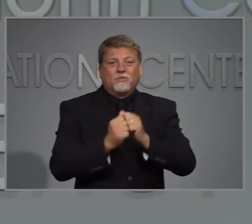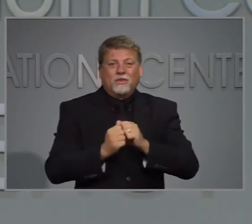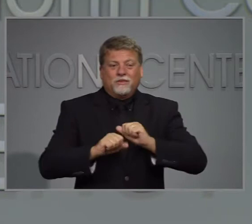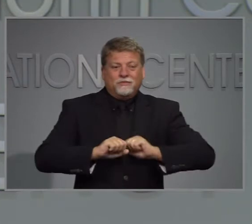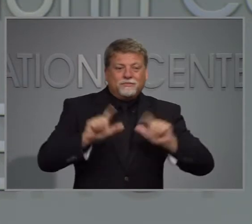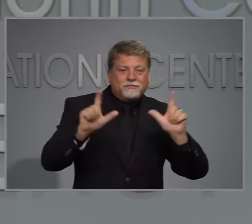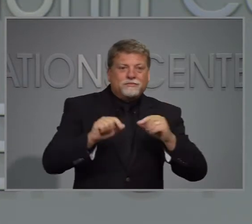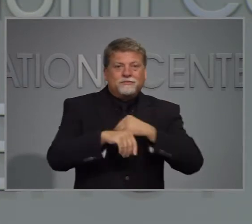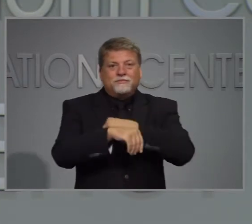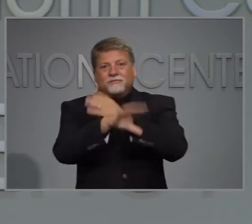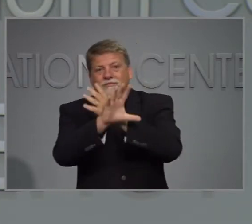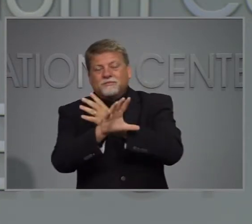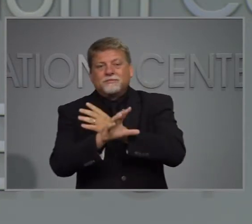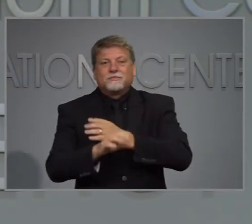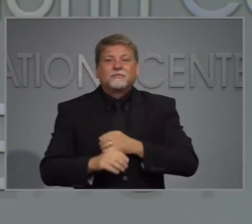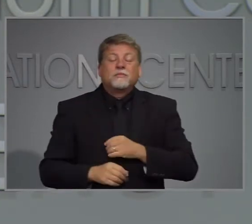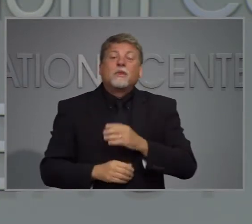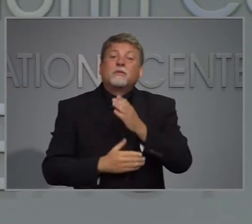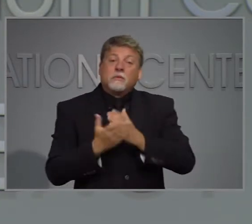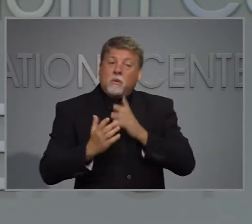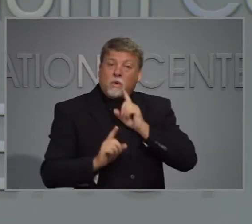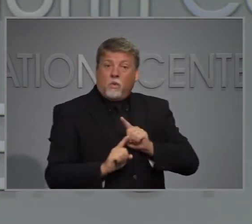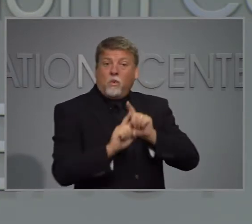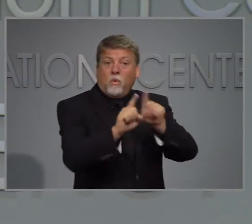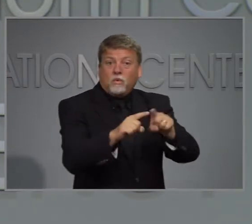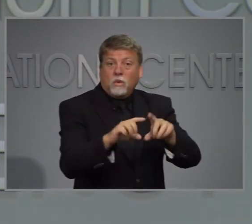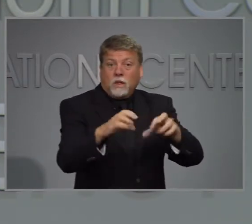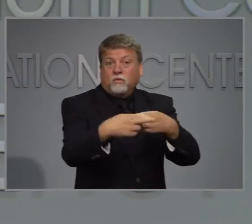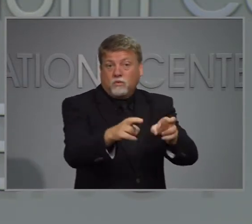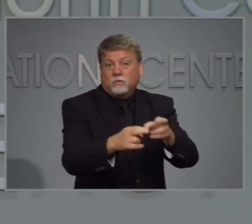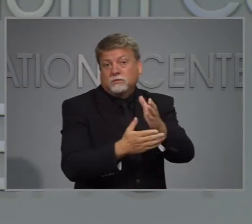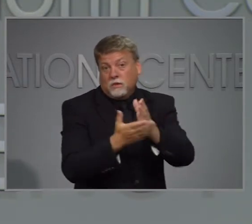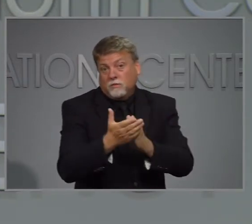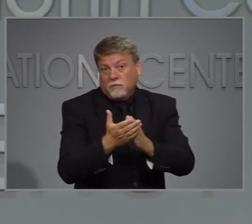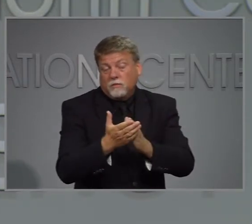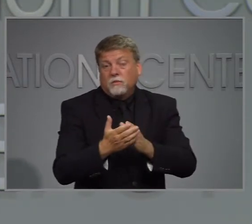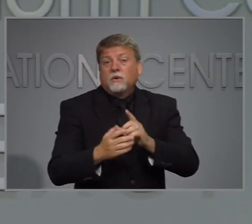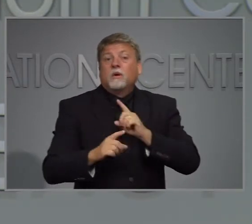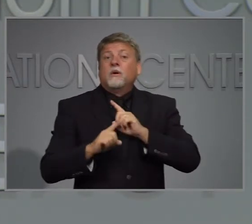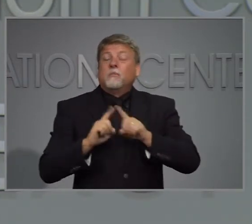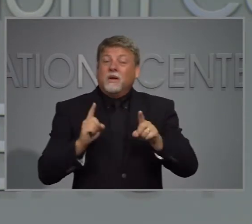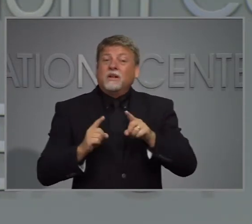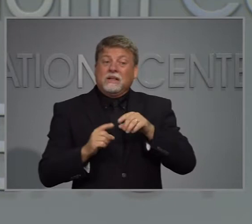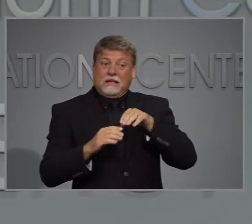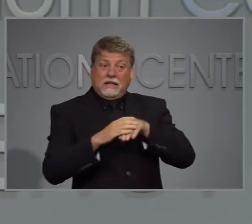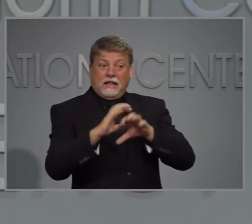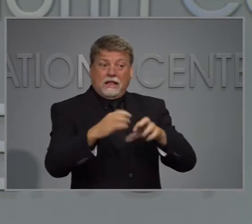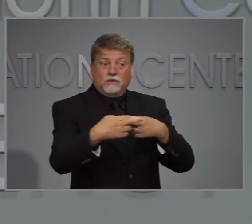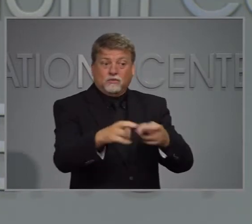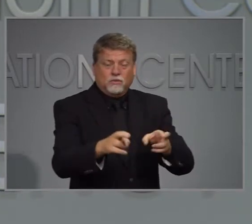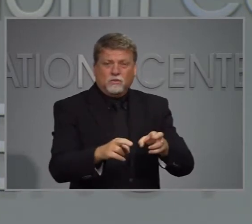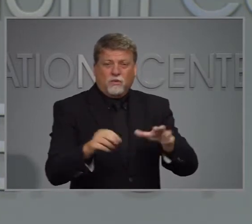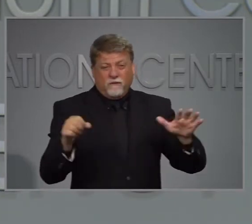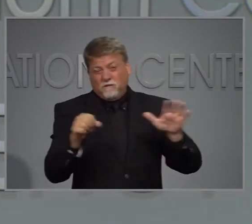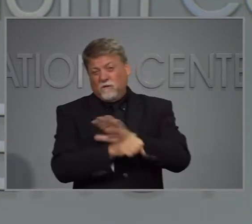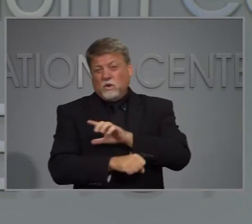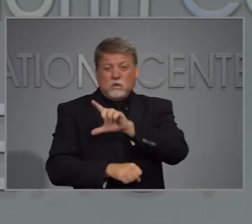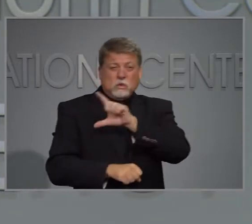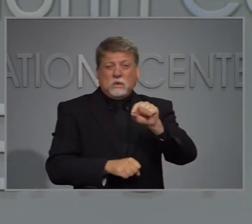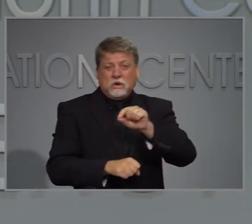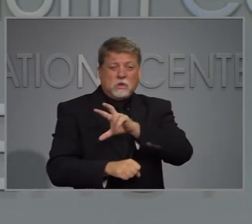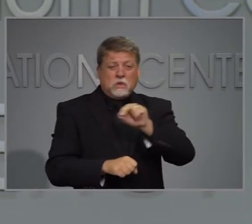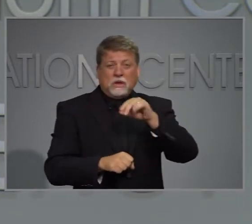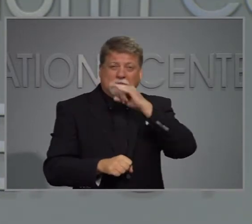distancia, pero otros tendrán enseñanza presencial. Sin embargo, habrá menos niños en las aulas a la